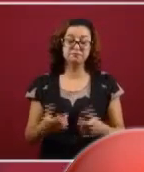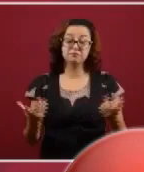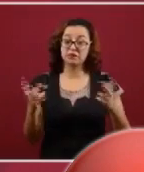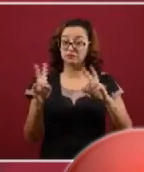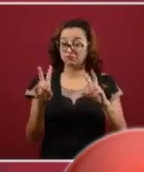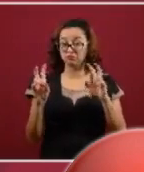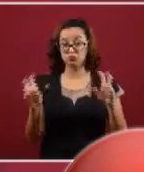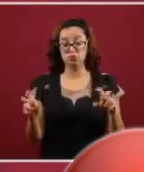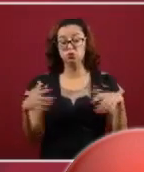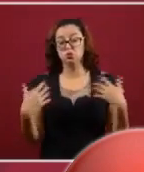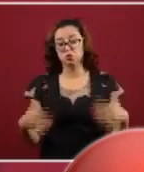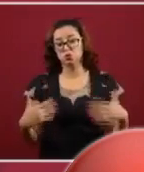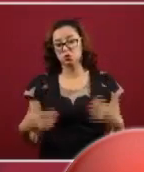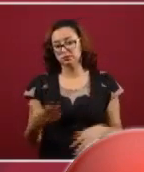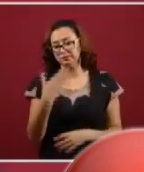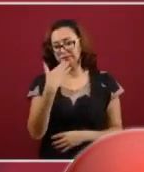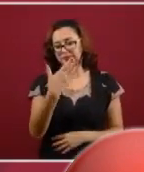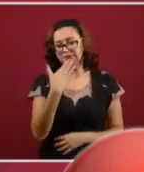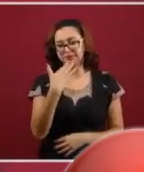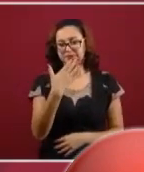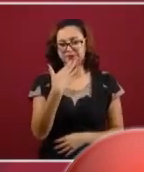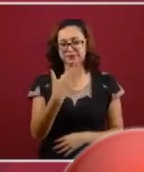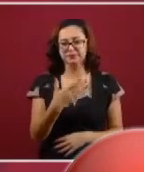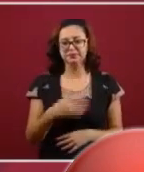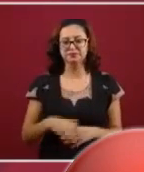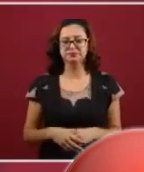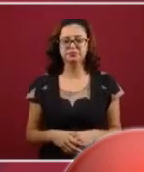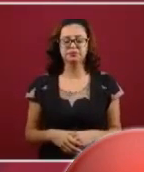tema y